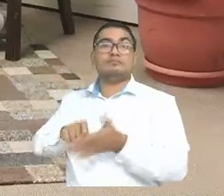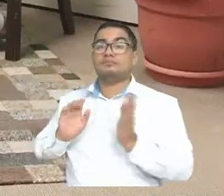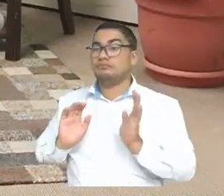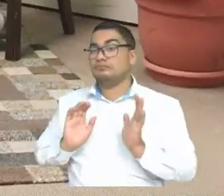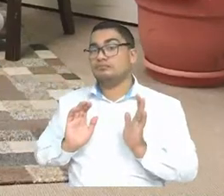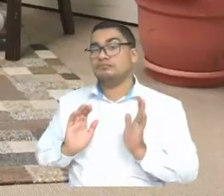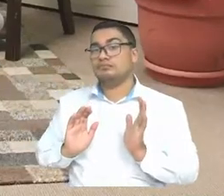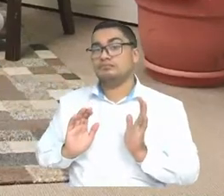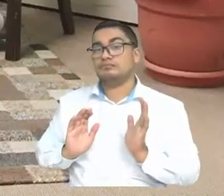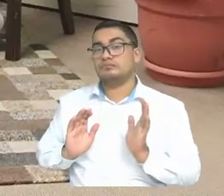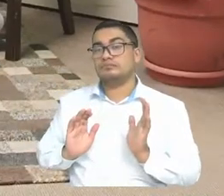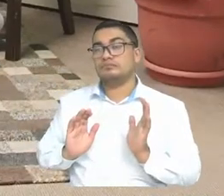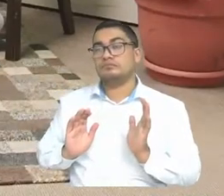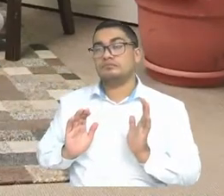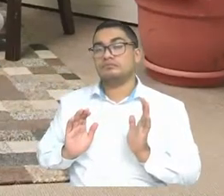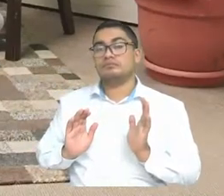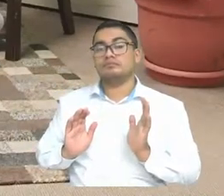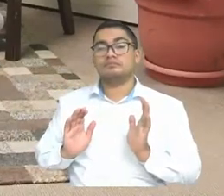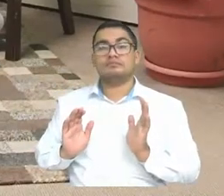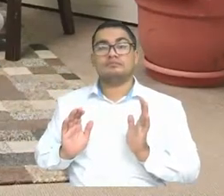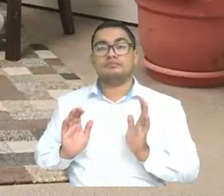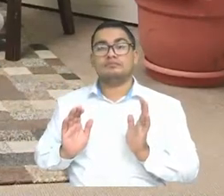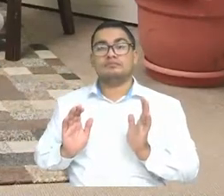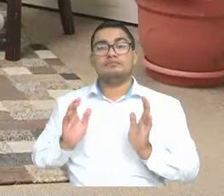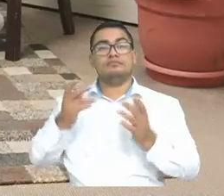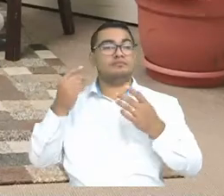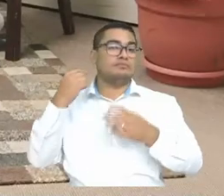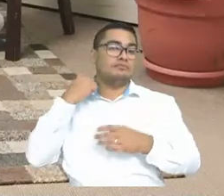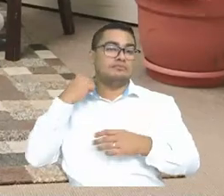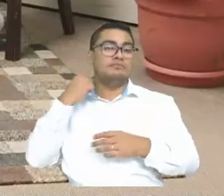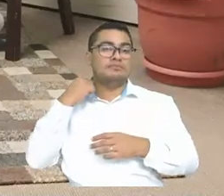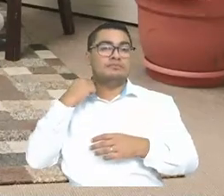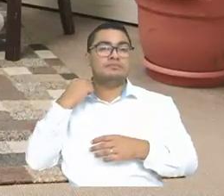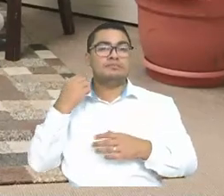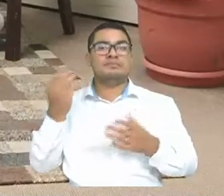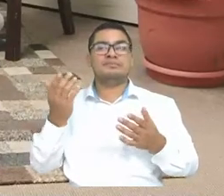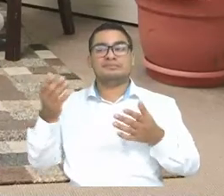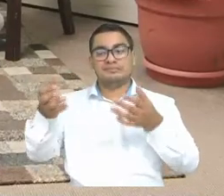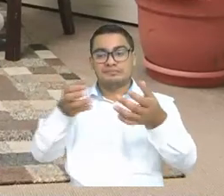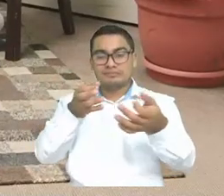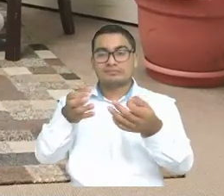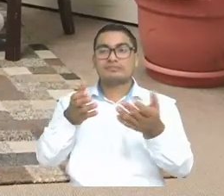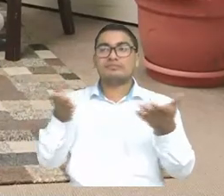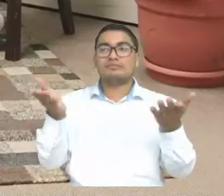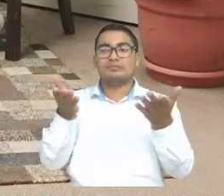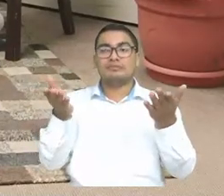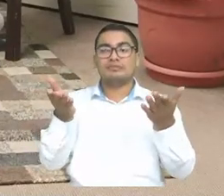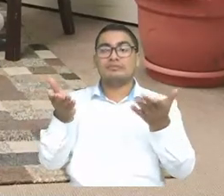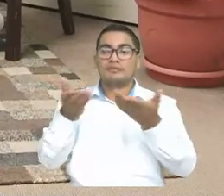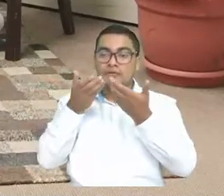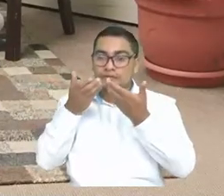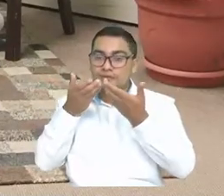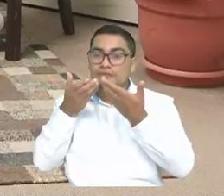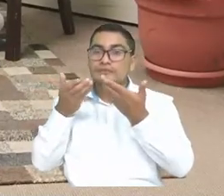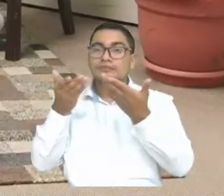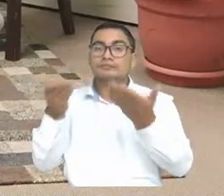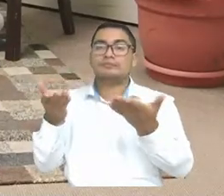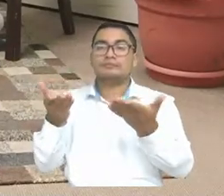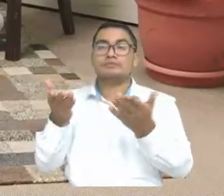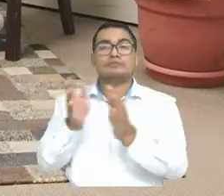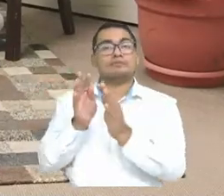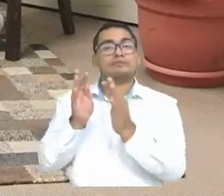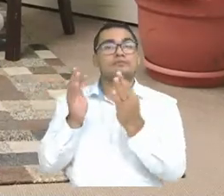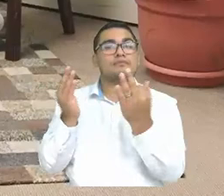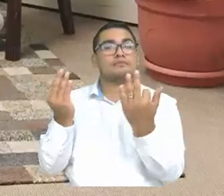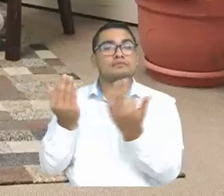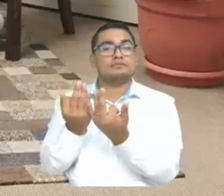firmar, ¿verdad? Entonces tiene que hacerlo el familiar, pero siempre hay que orientarle, hay que informar al familiar,